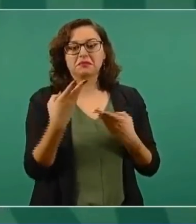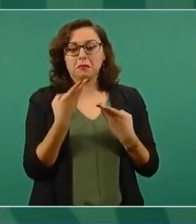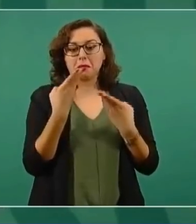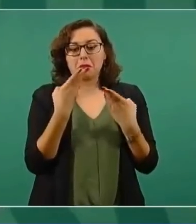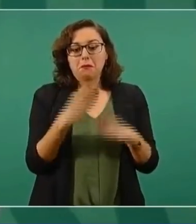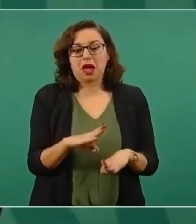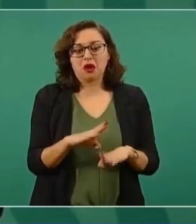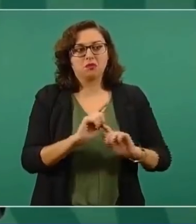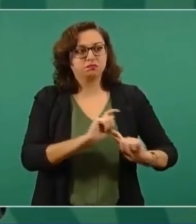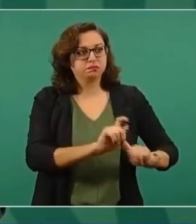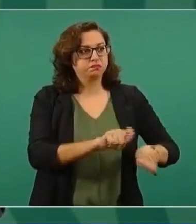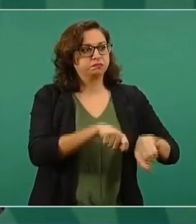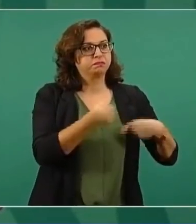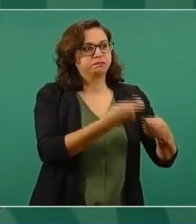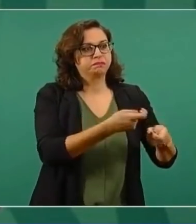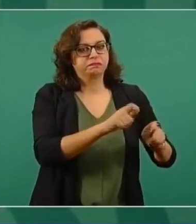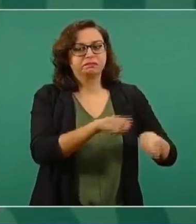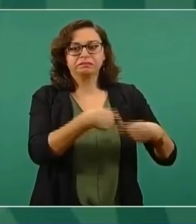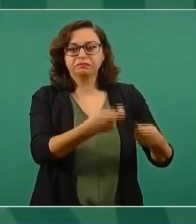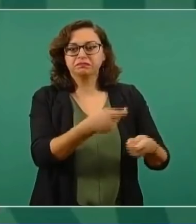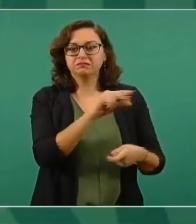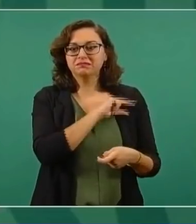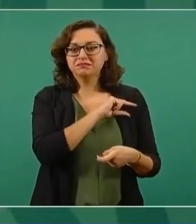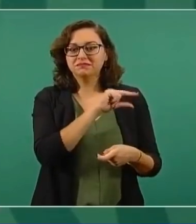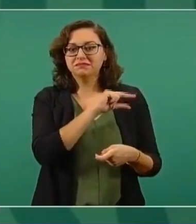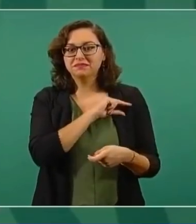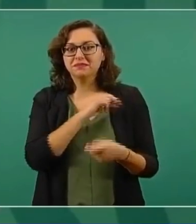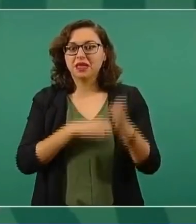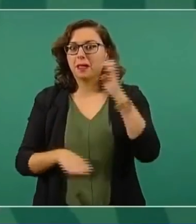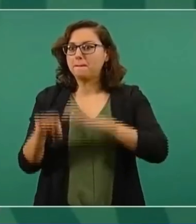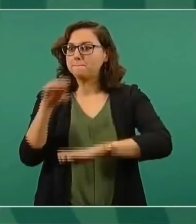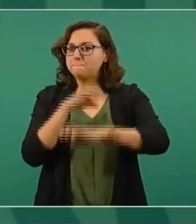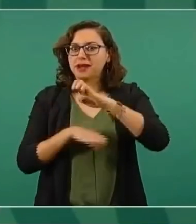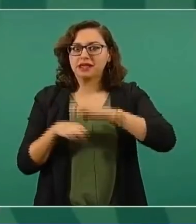entregó las empresas más importantes